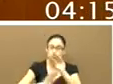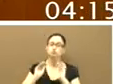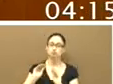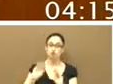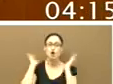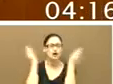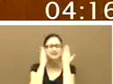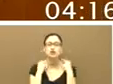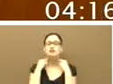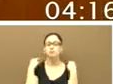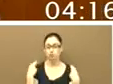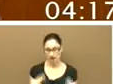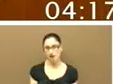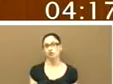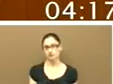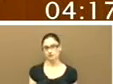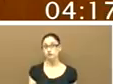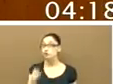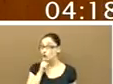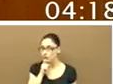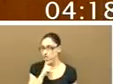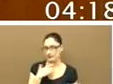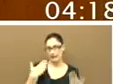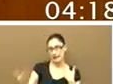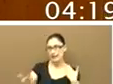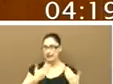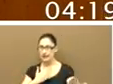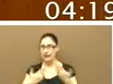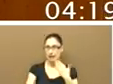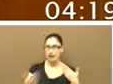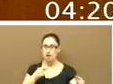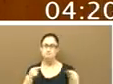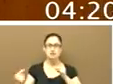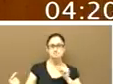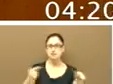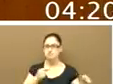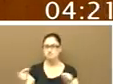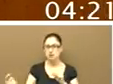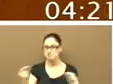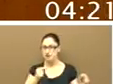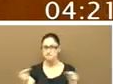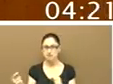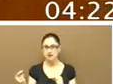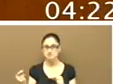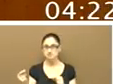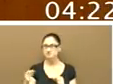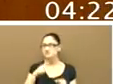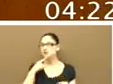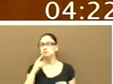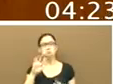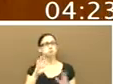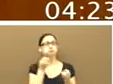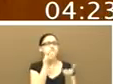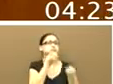los Diputados, con la palabra, con el diálogo y con la negociación necesarios, sin armar al araca y sin hacer frentismo, fueron